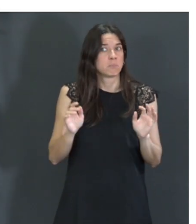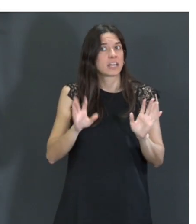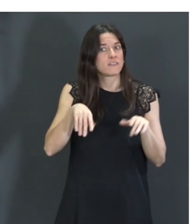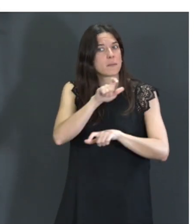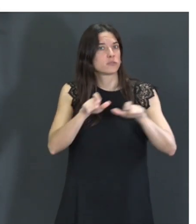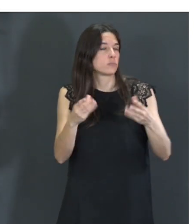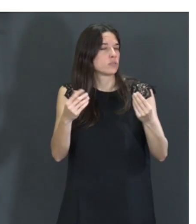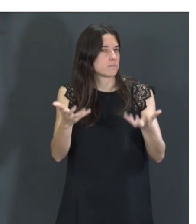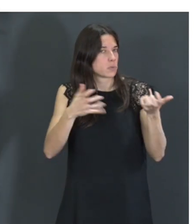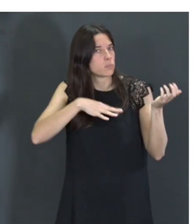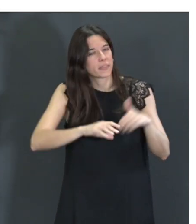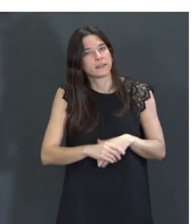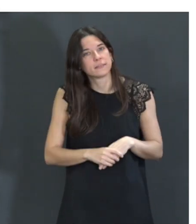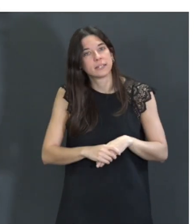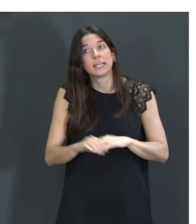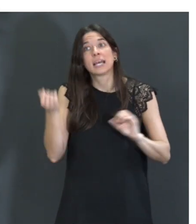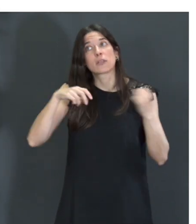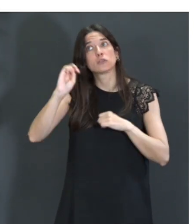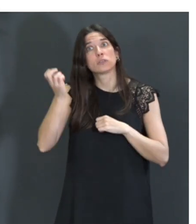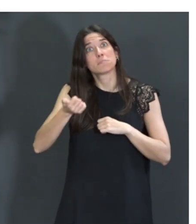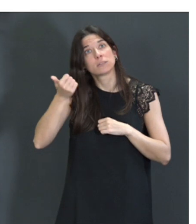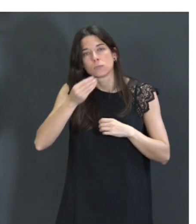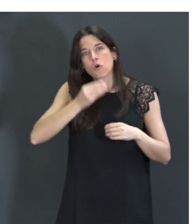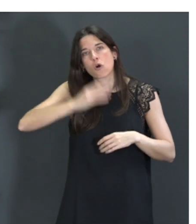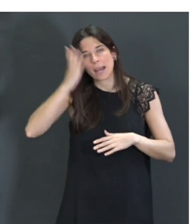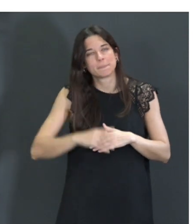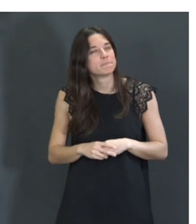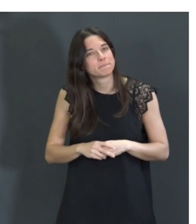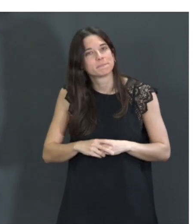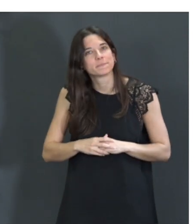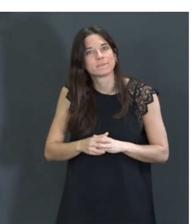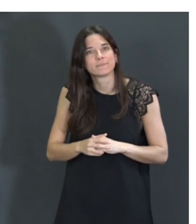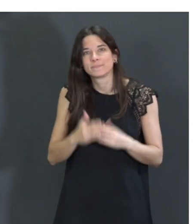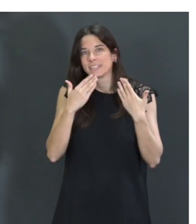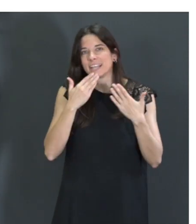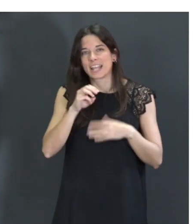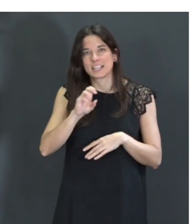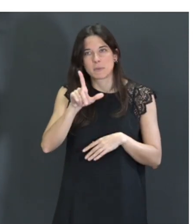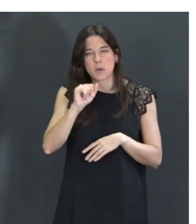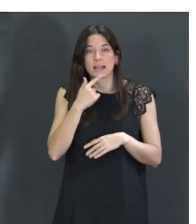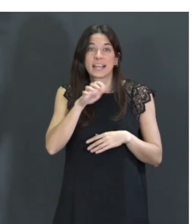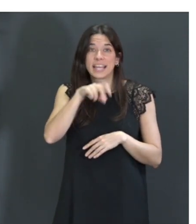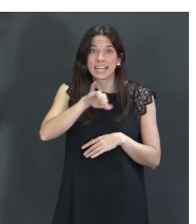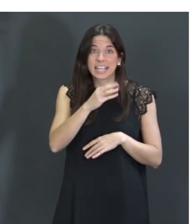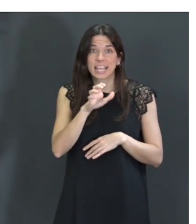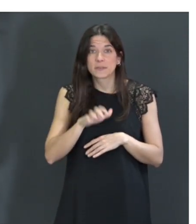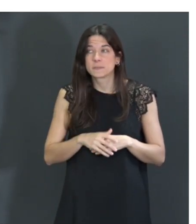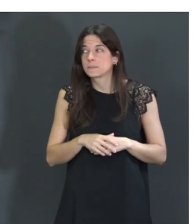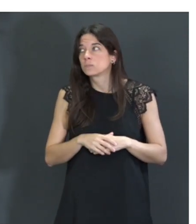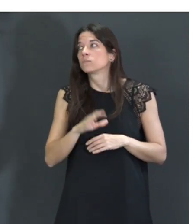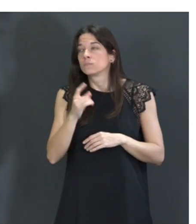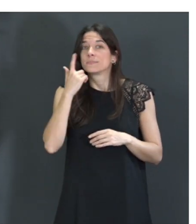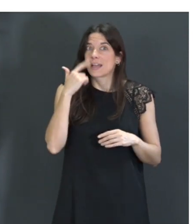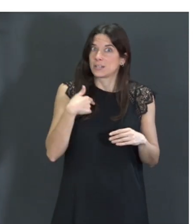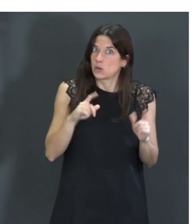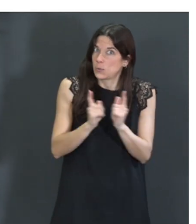muchas personas. ¿Y más acciones? Pues ojalá. Gracias, Paula. Enrique. Sí, a ver si yo